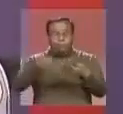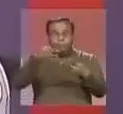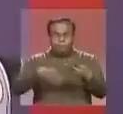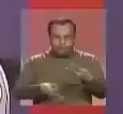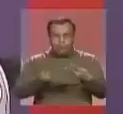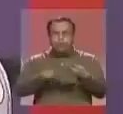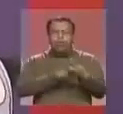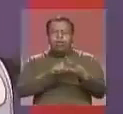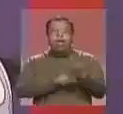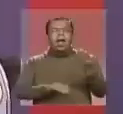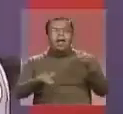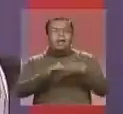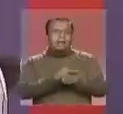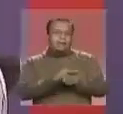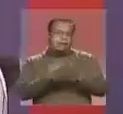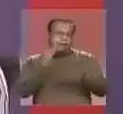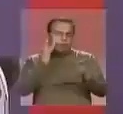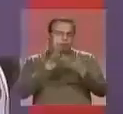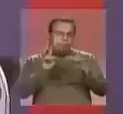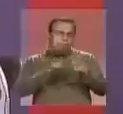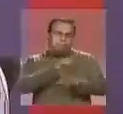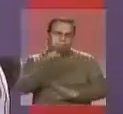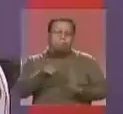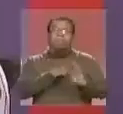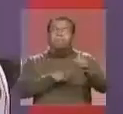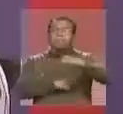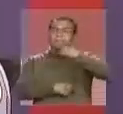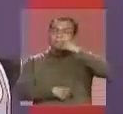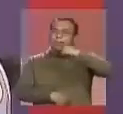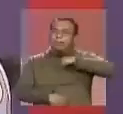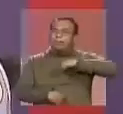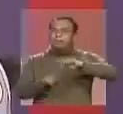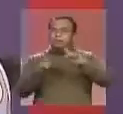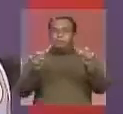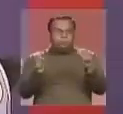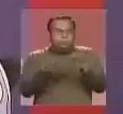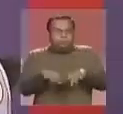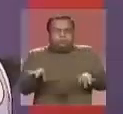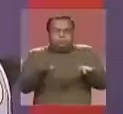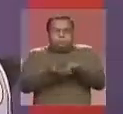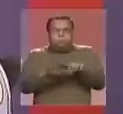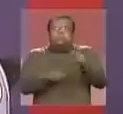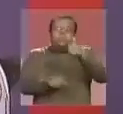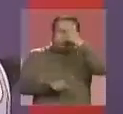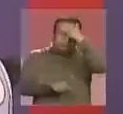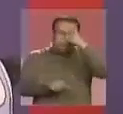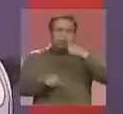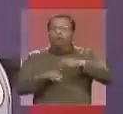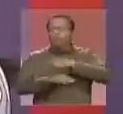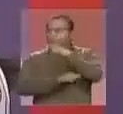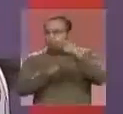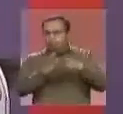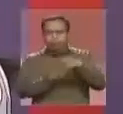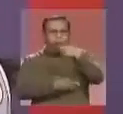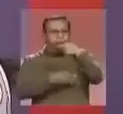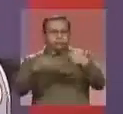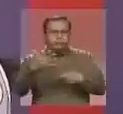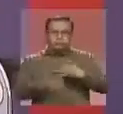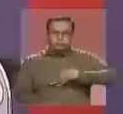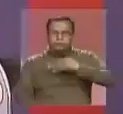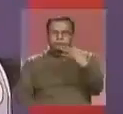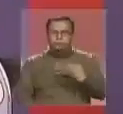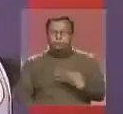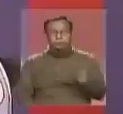garantía y el acceso, por decirlo así, a los derechos humanos, que es un elemento clave y que todo se enfoca en la